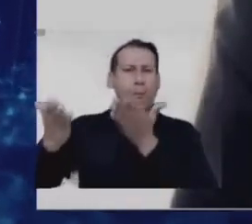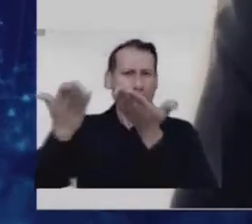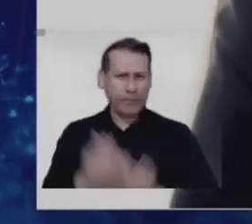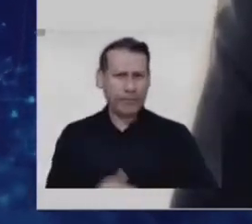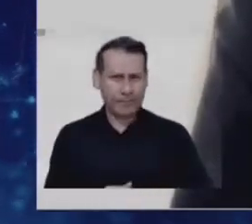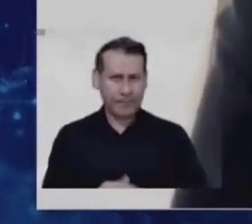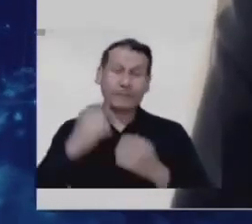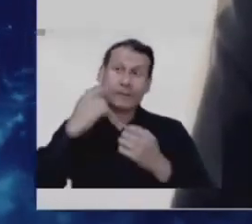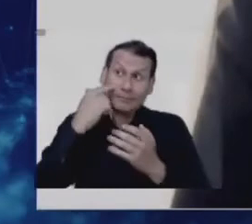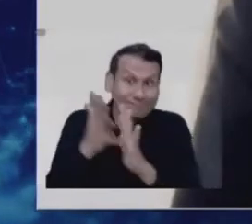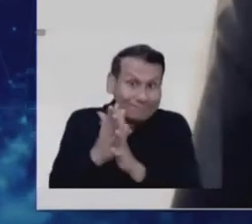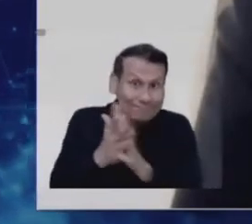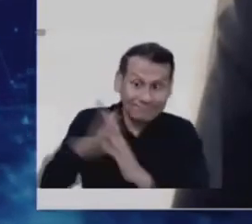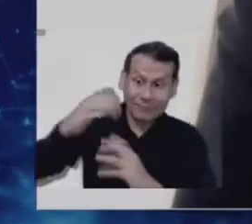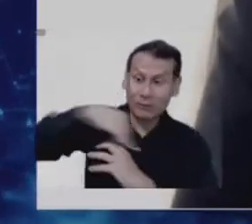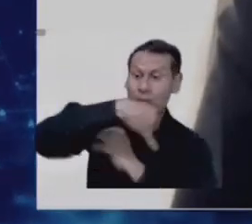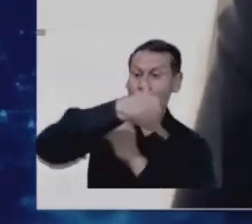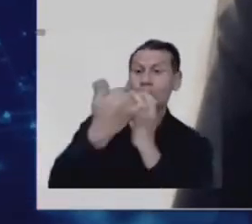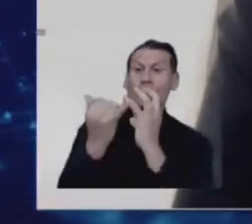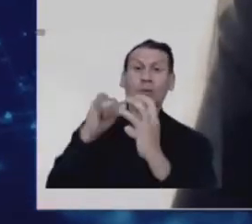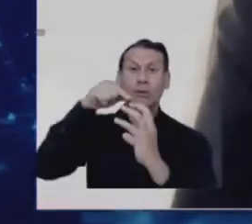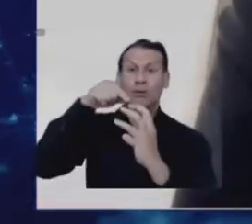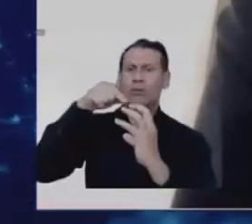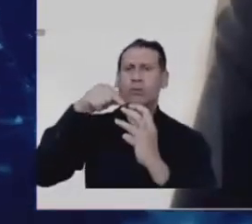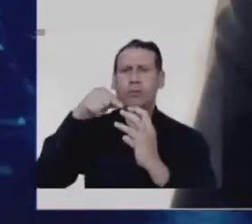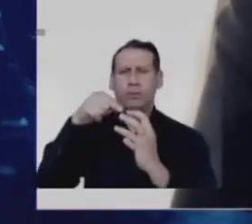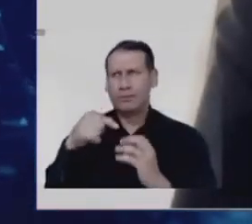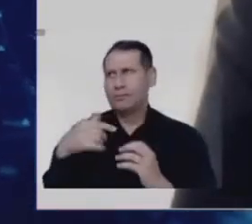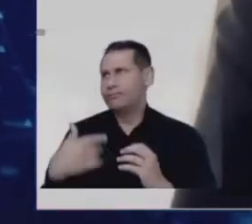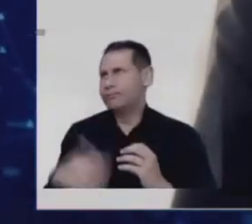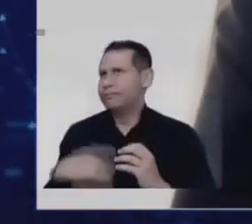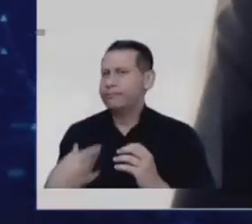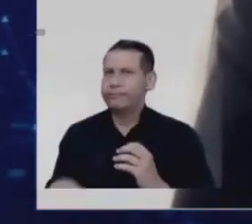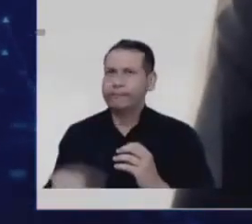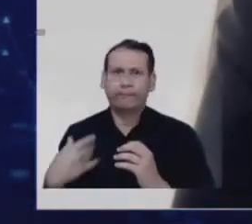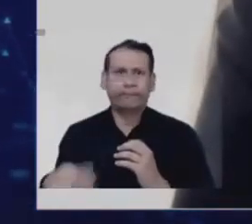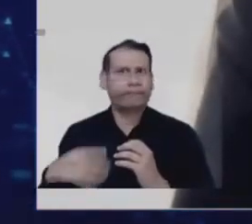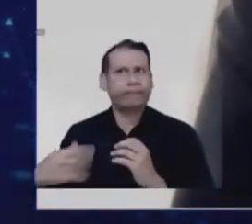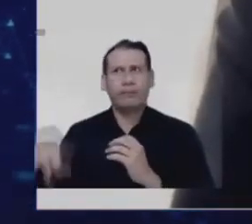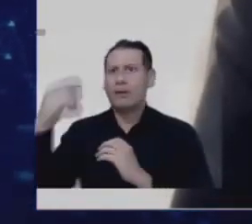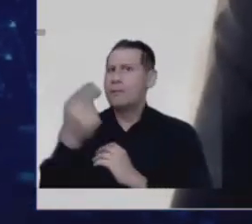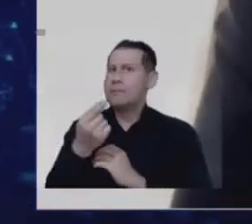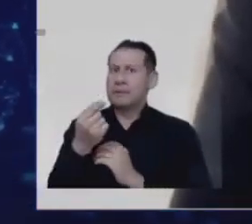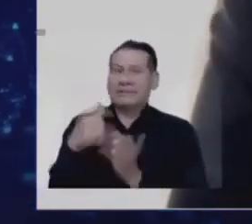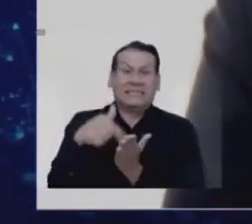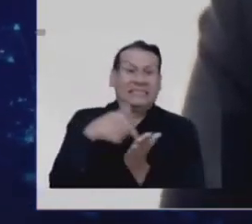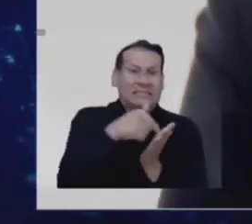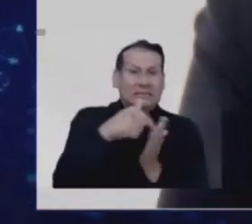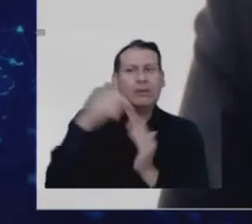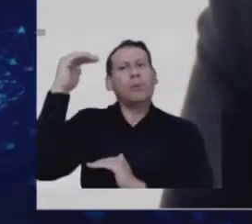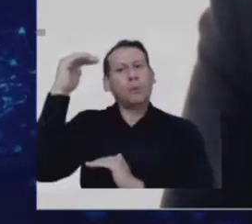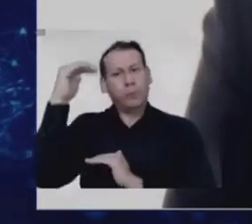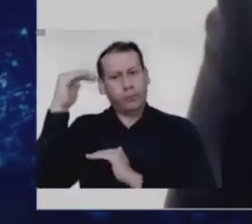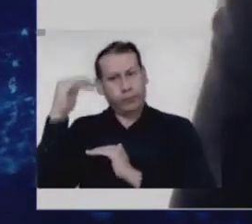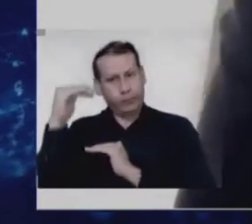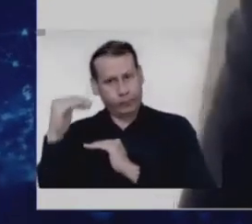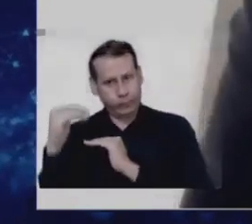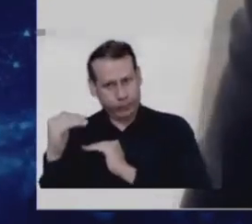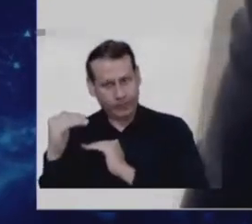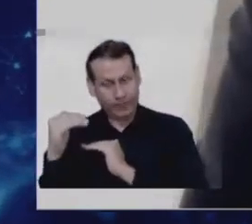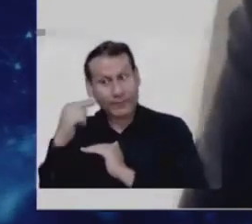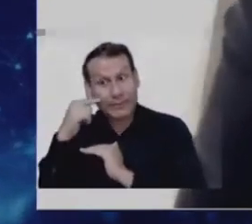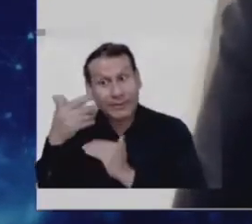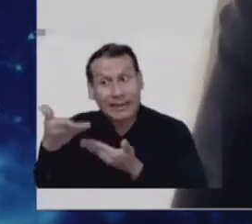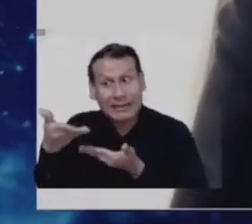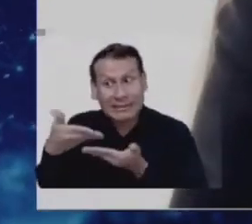satélites GEOS, que tienen una mayor eficiencia de costo para el servicio. Este servicio está sin subsidios